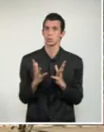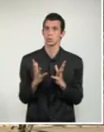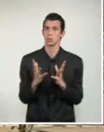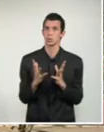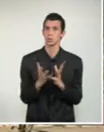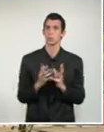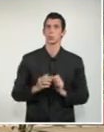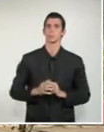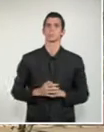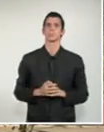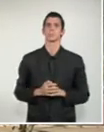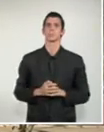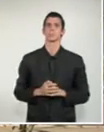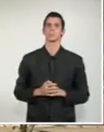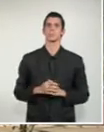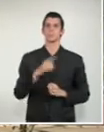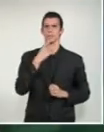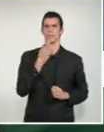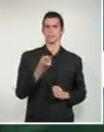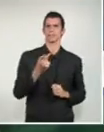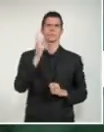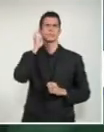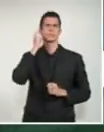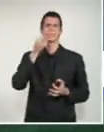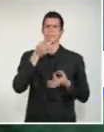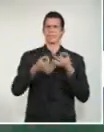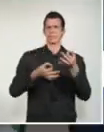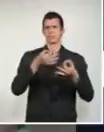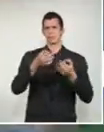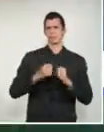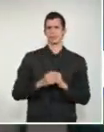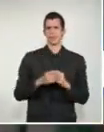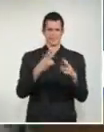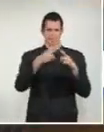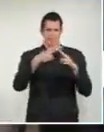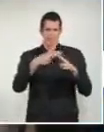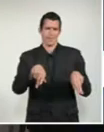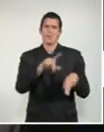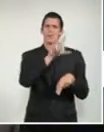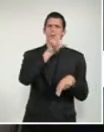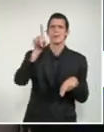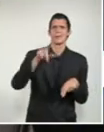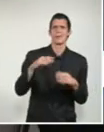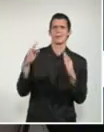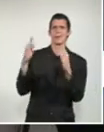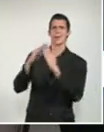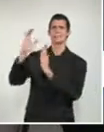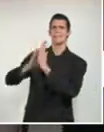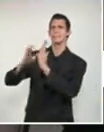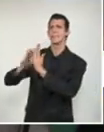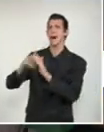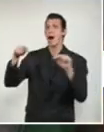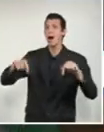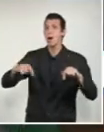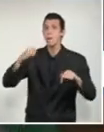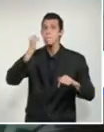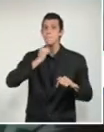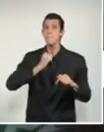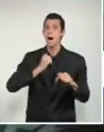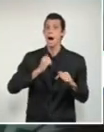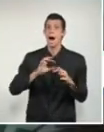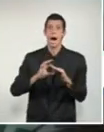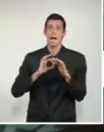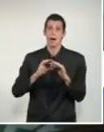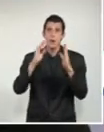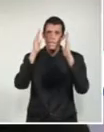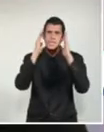casas de renta y servicios gastronómicos en restaurantes de la capital extreman las medidas higiénico-sanitarias imprescindibles para